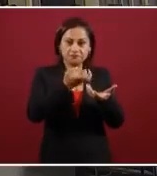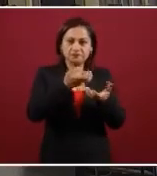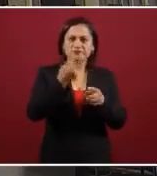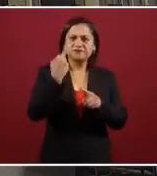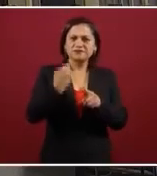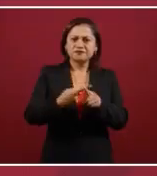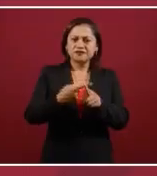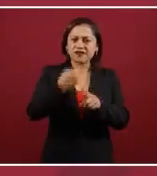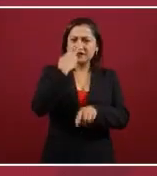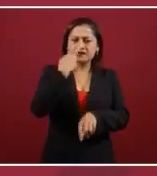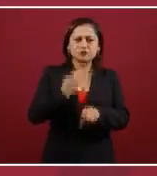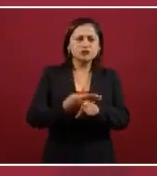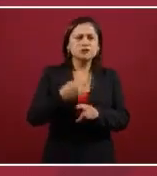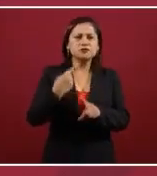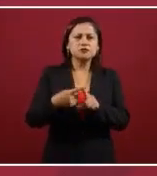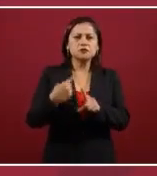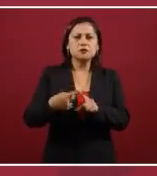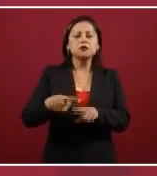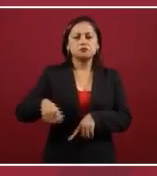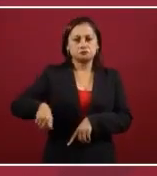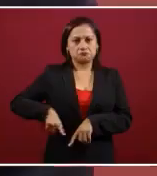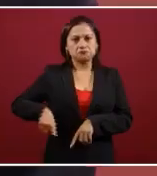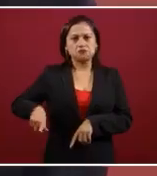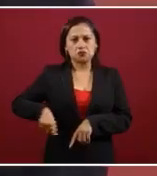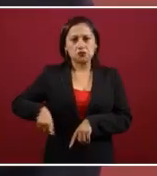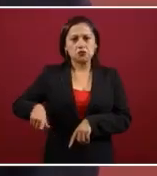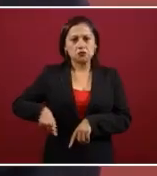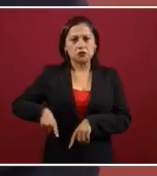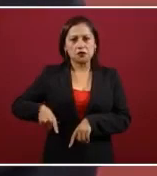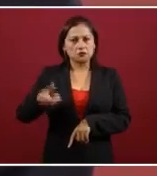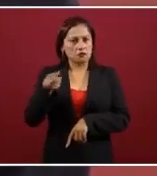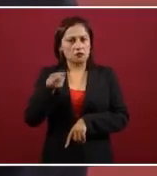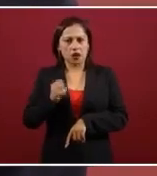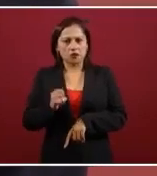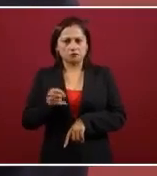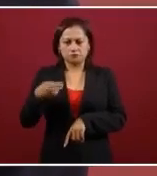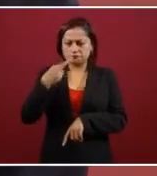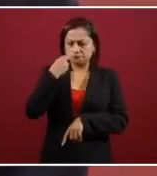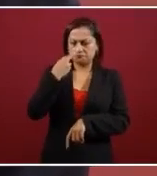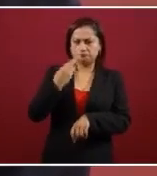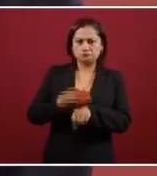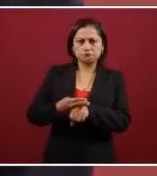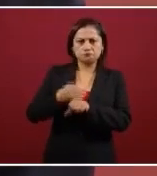El Estado tiene que cumplir su responsabilidad social,